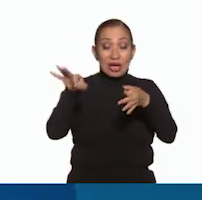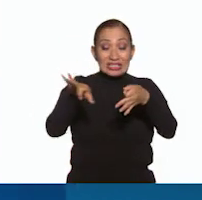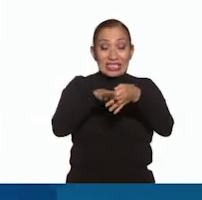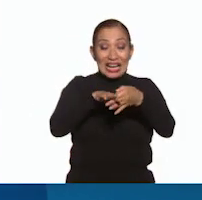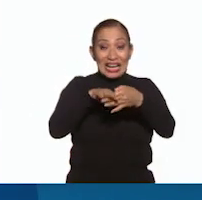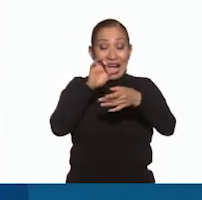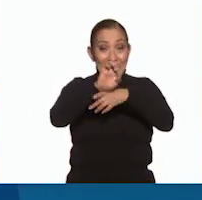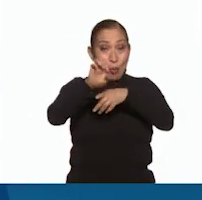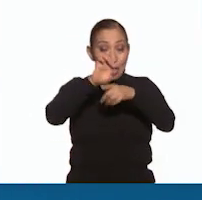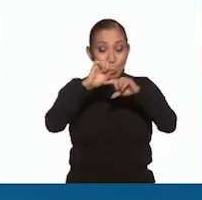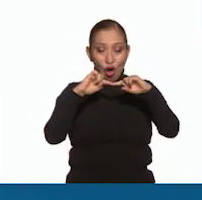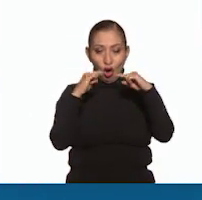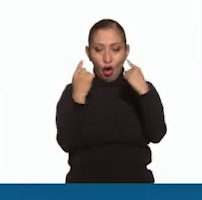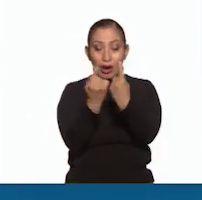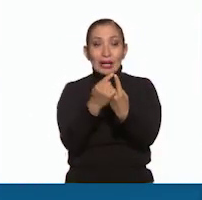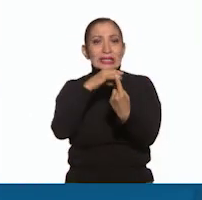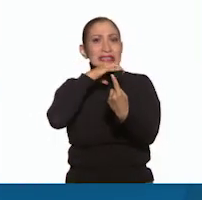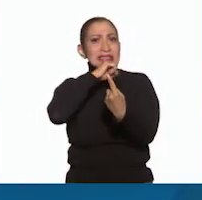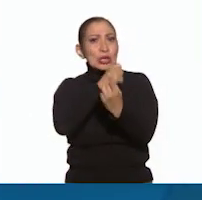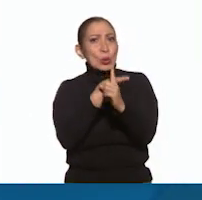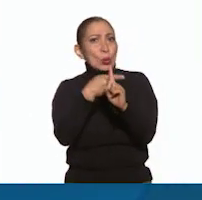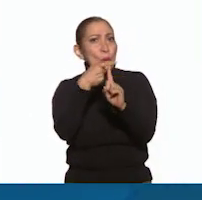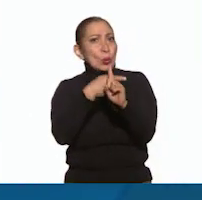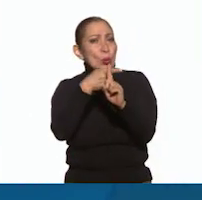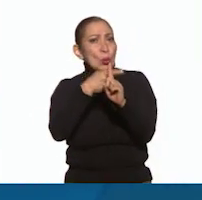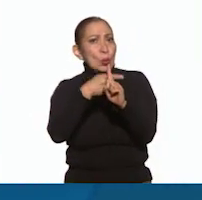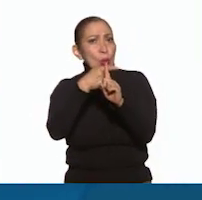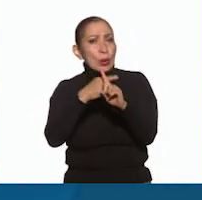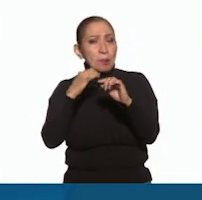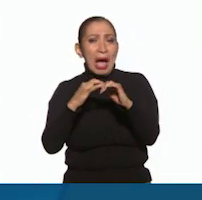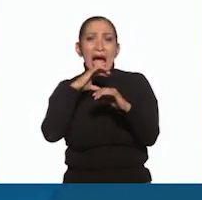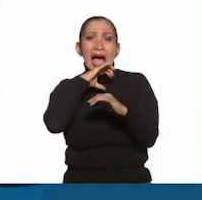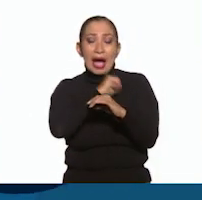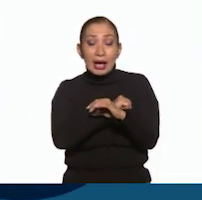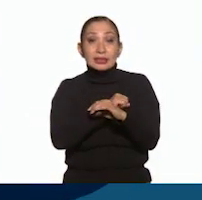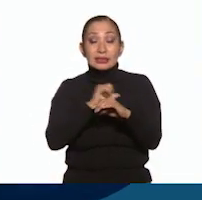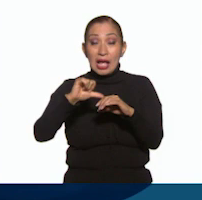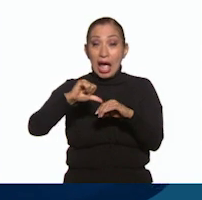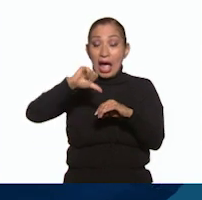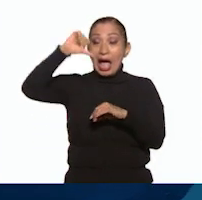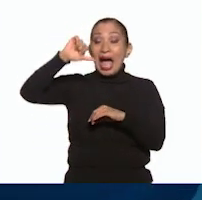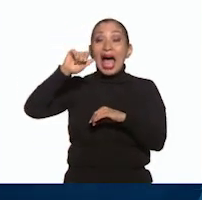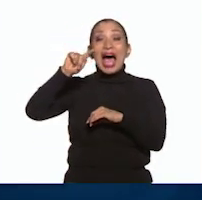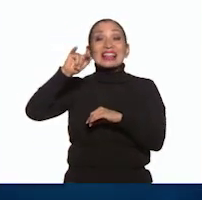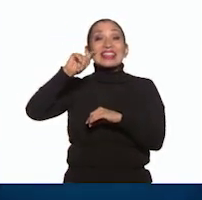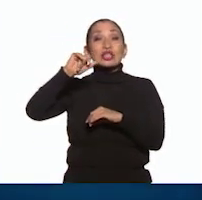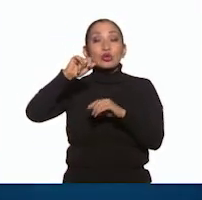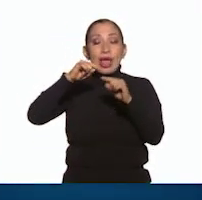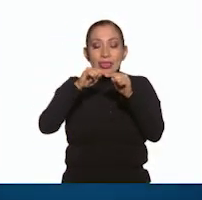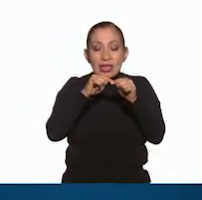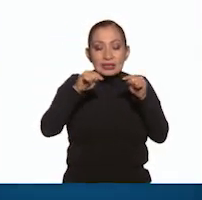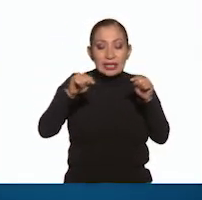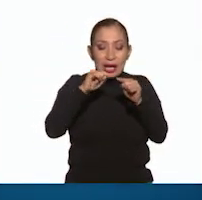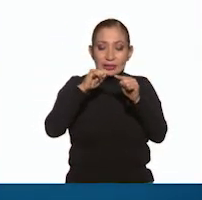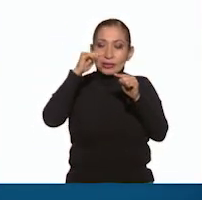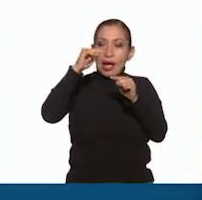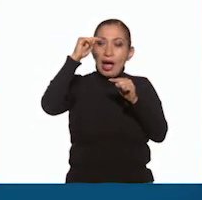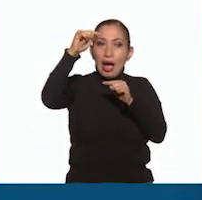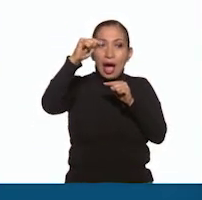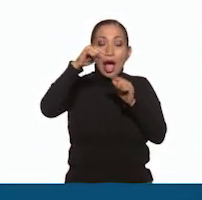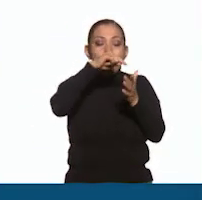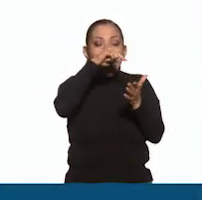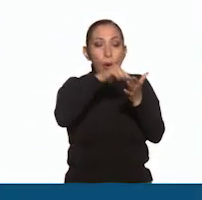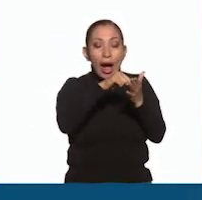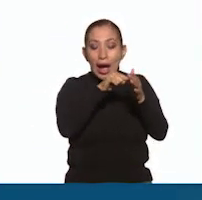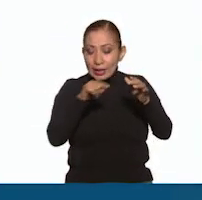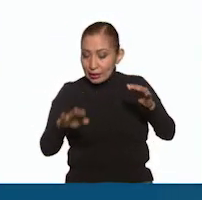cercanas al ecuador tienen temperaturas superiores a la de los polos. La altitud indica la distancia vertical entre un